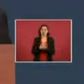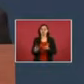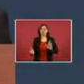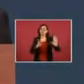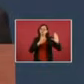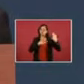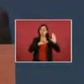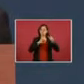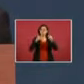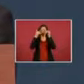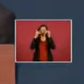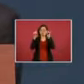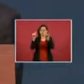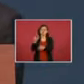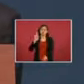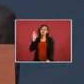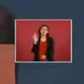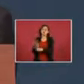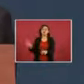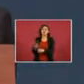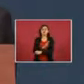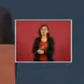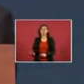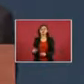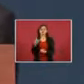en beneficio de